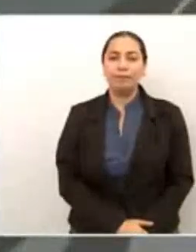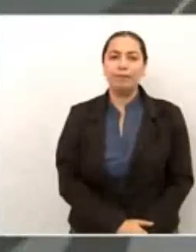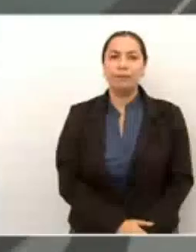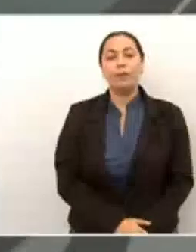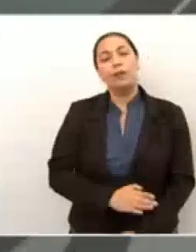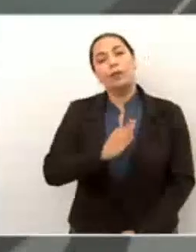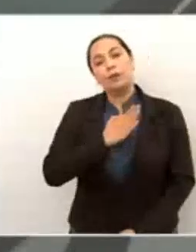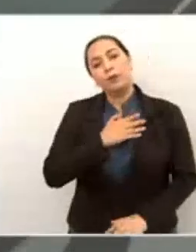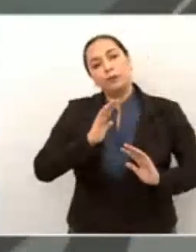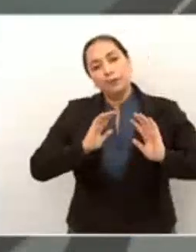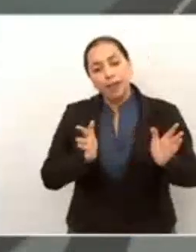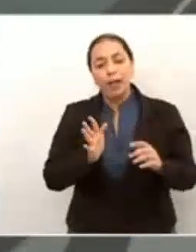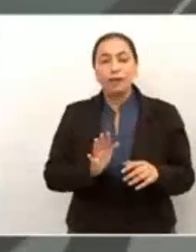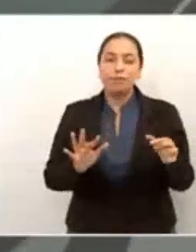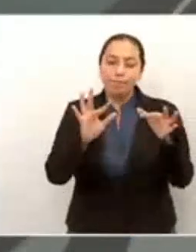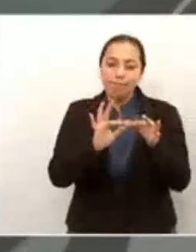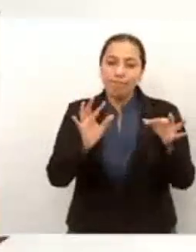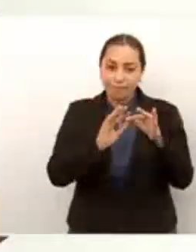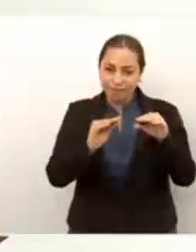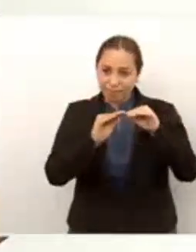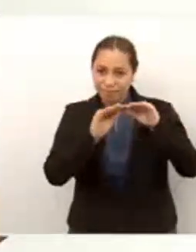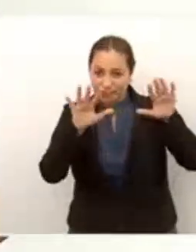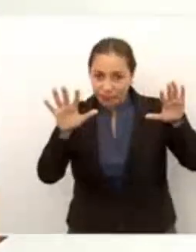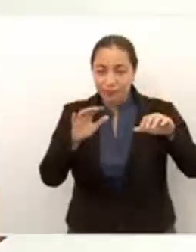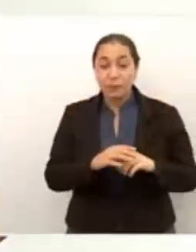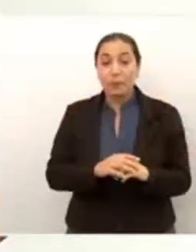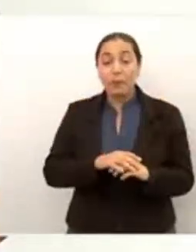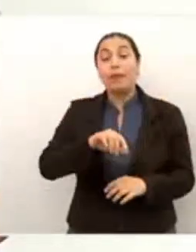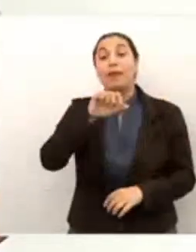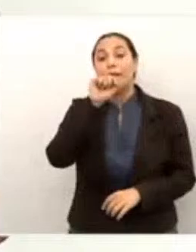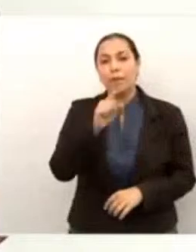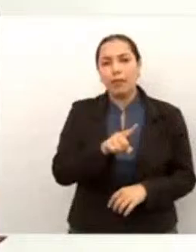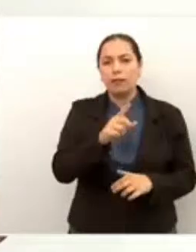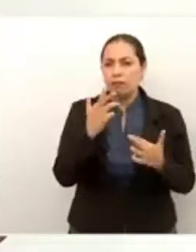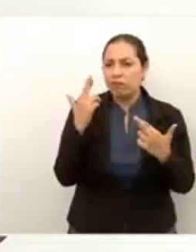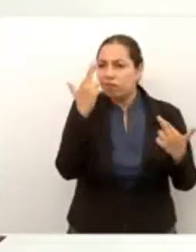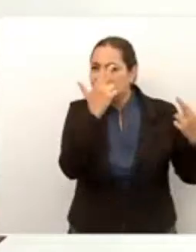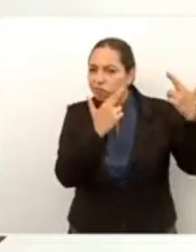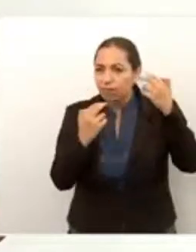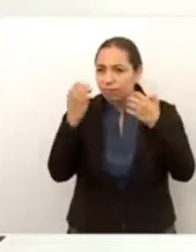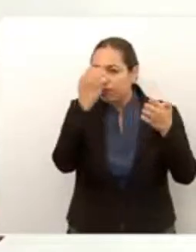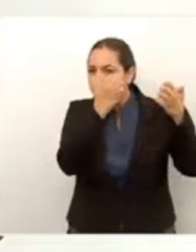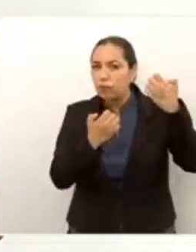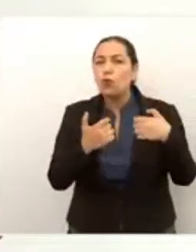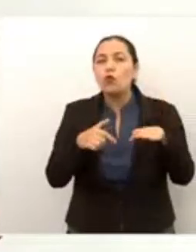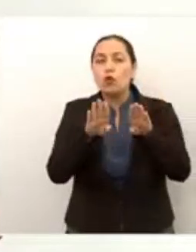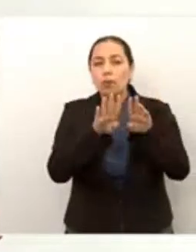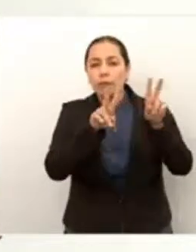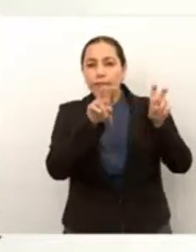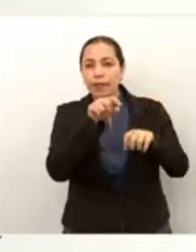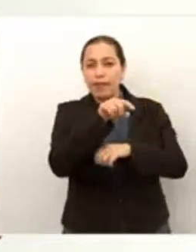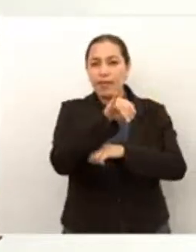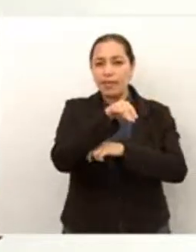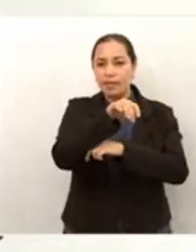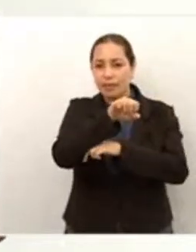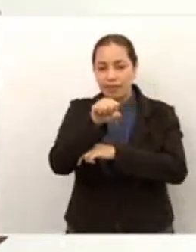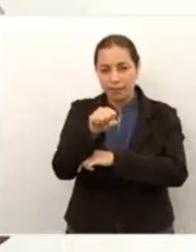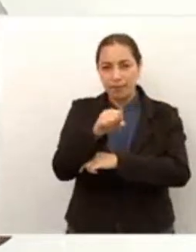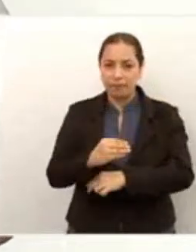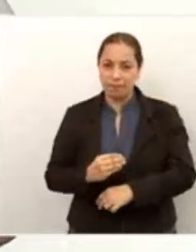Bueno, ya escucharon también, hicimos una evaluación del IMSS Bienestar